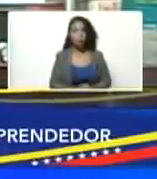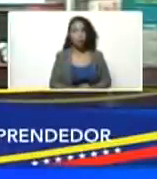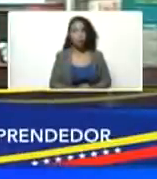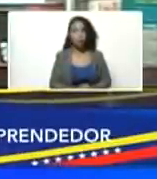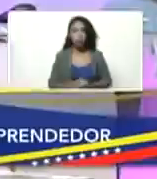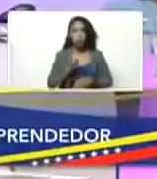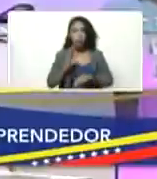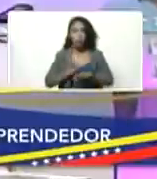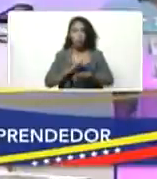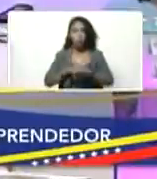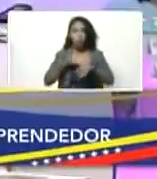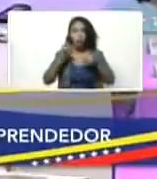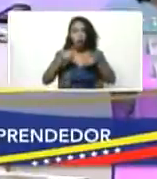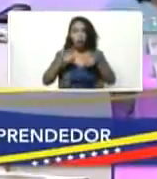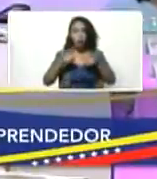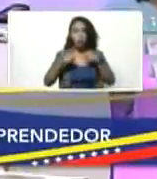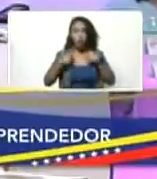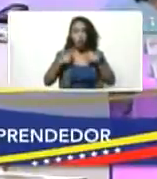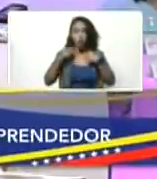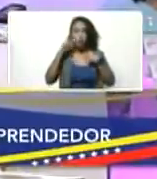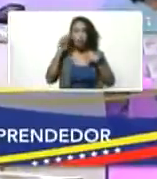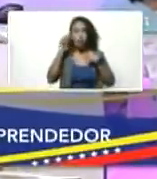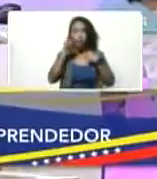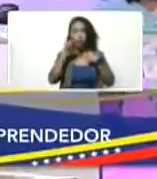Por aquí veo a